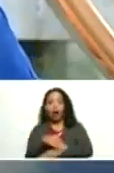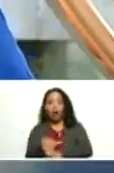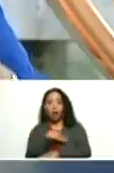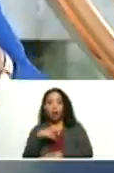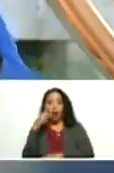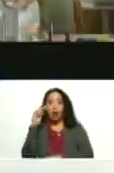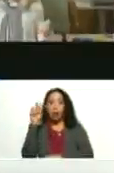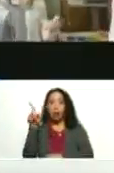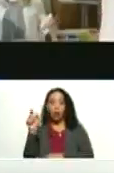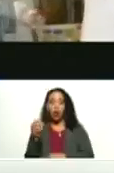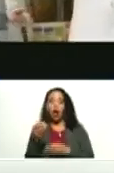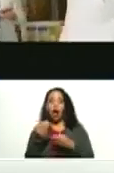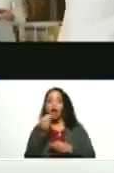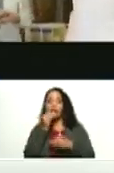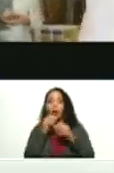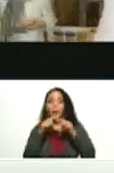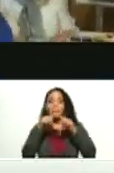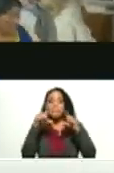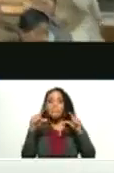unos pastelitos